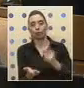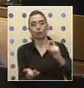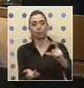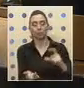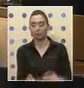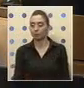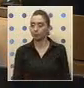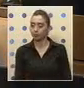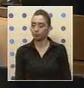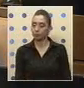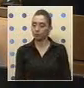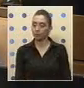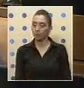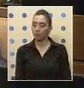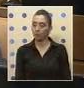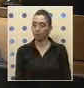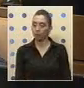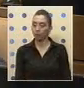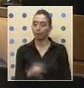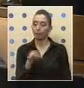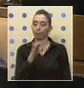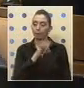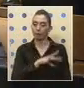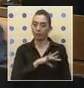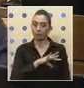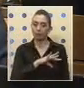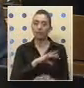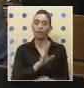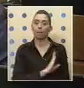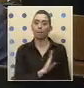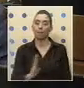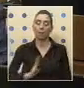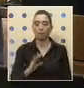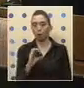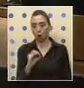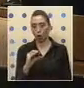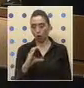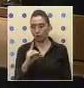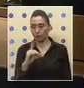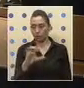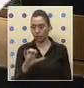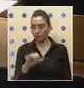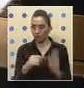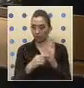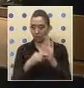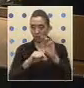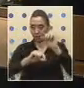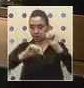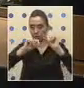Quiero decir que como Chile es un país de la OCDE, aquí está el gráfico.